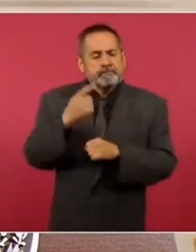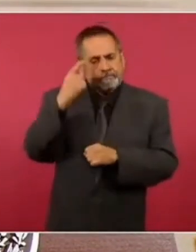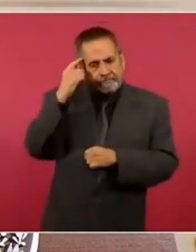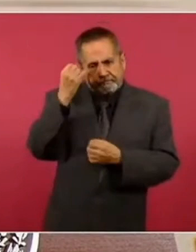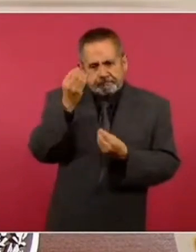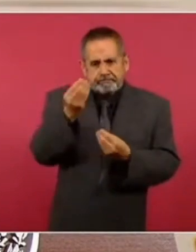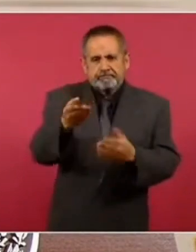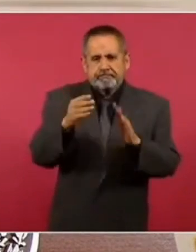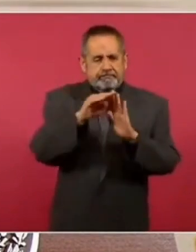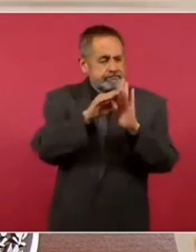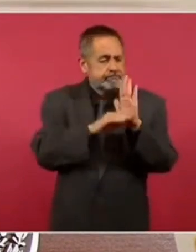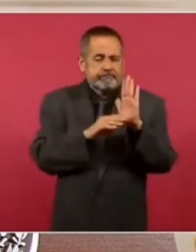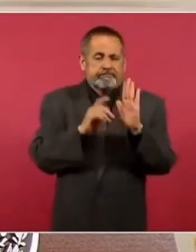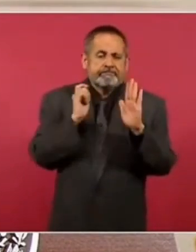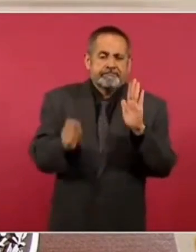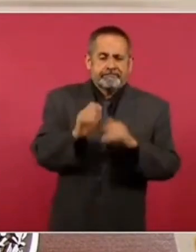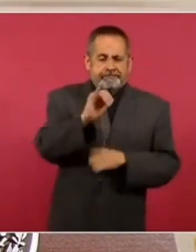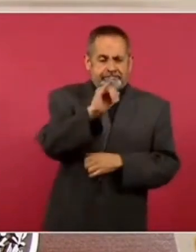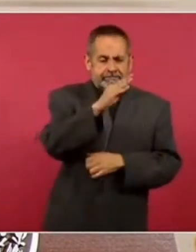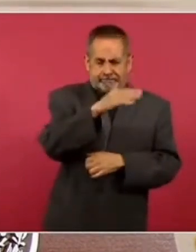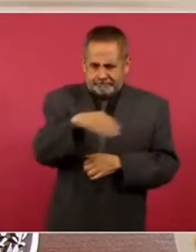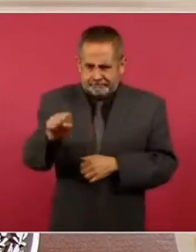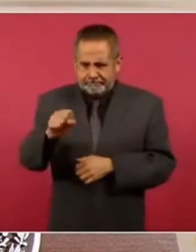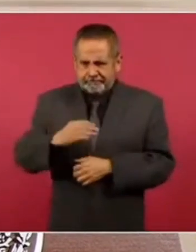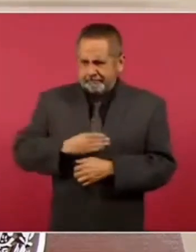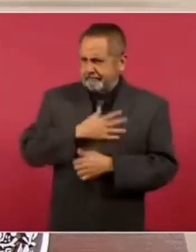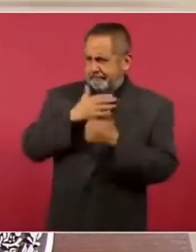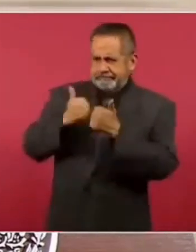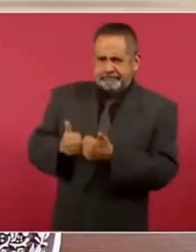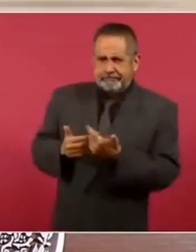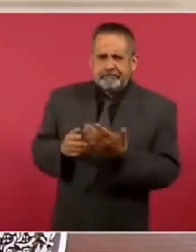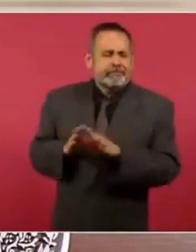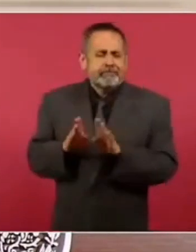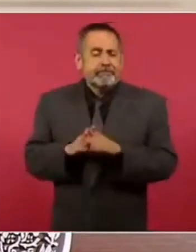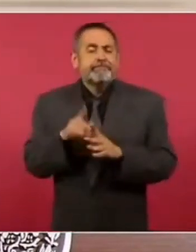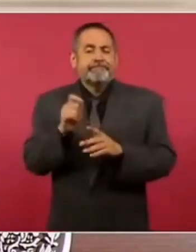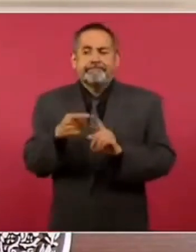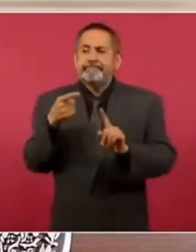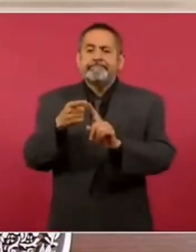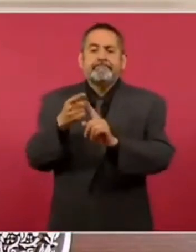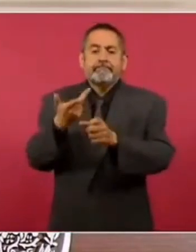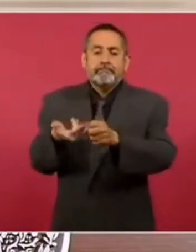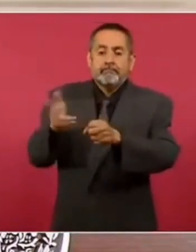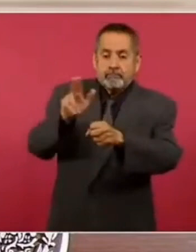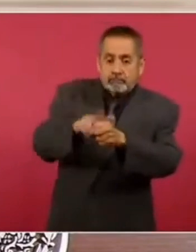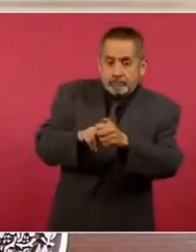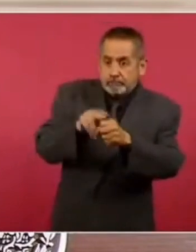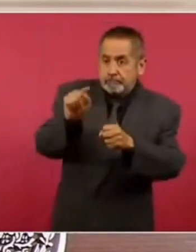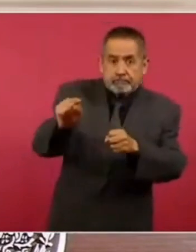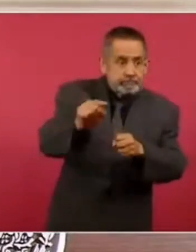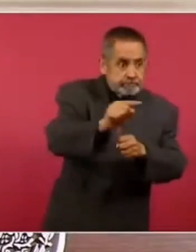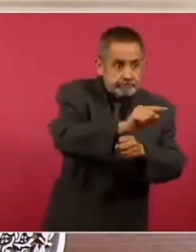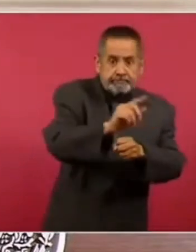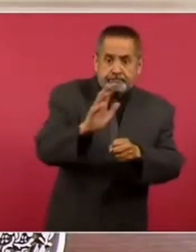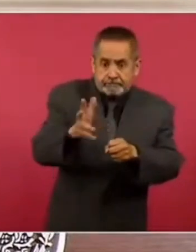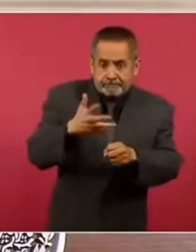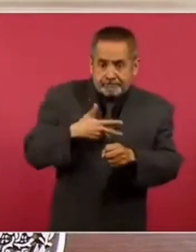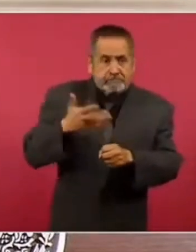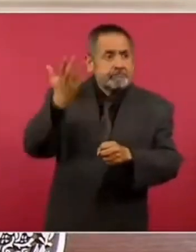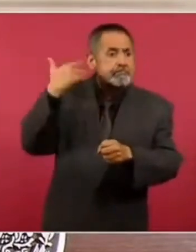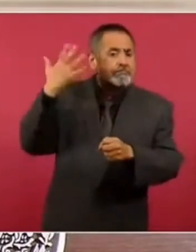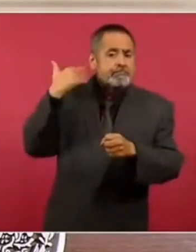de salud IMSS-Bienestar, que se trata de rehabilitar las instalaciones que ya se tienen y que no estaban